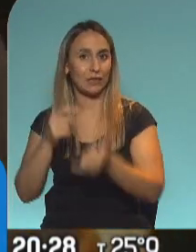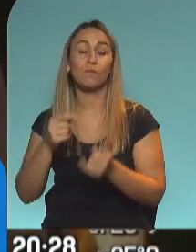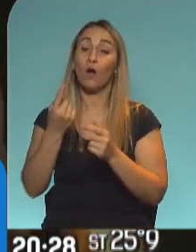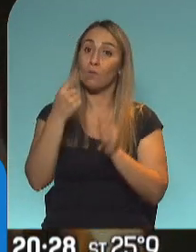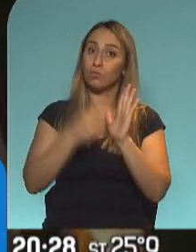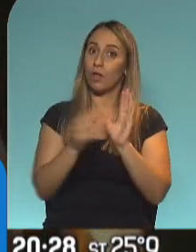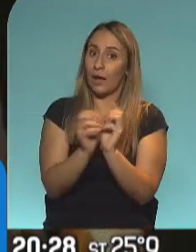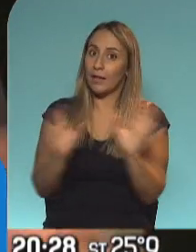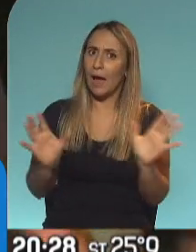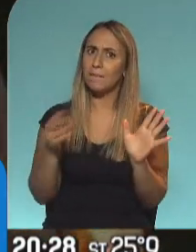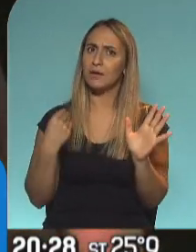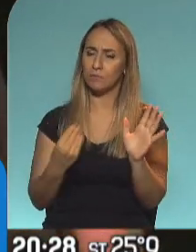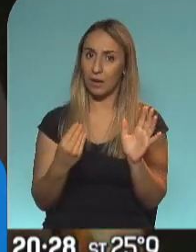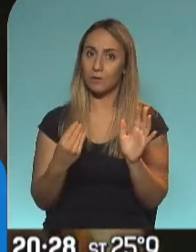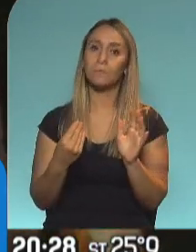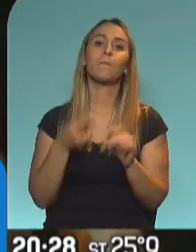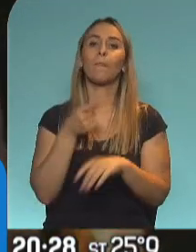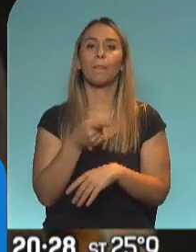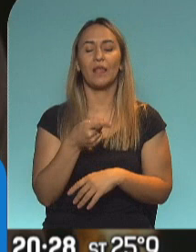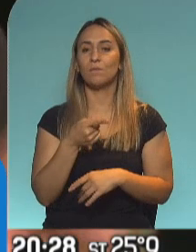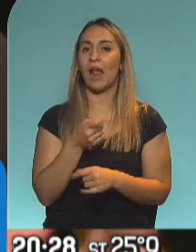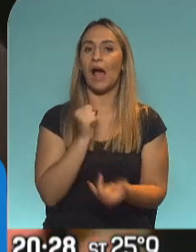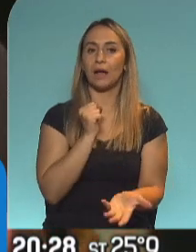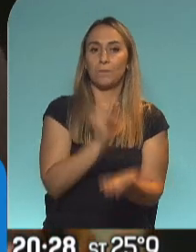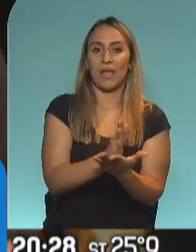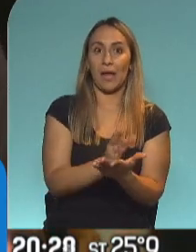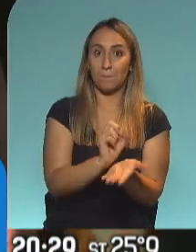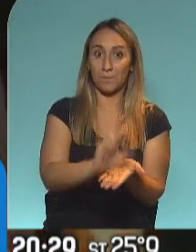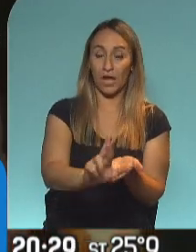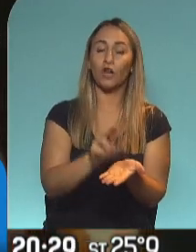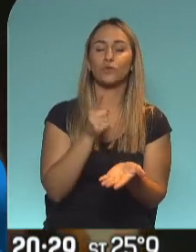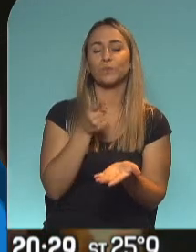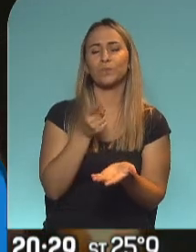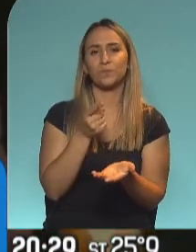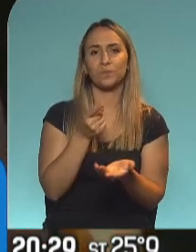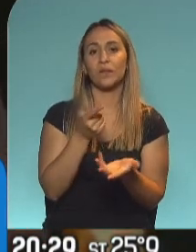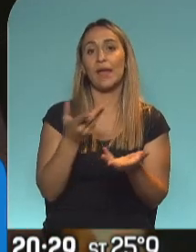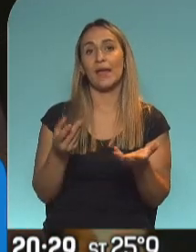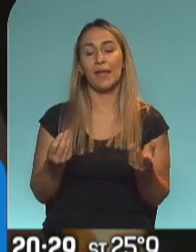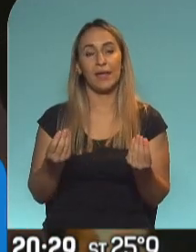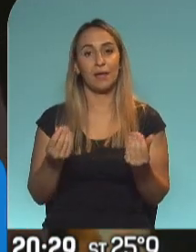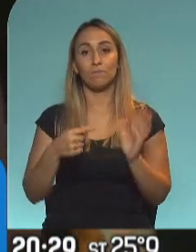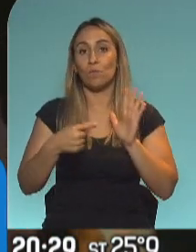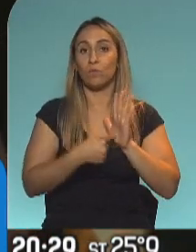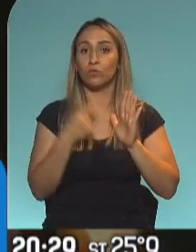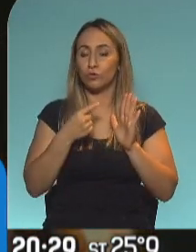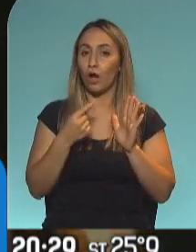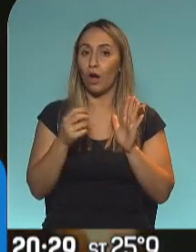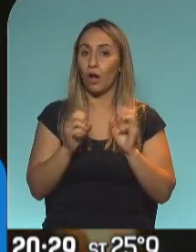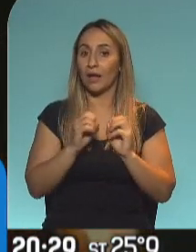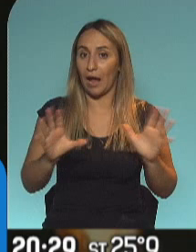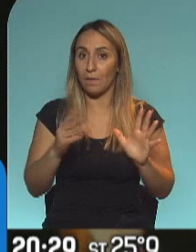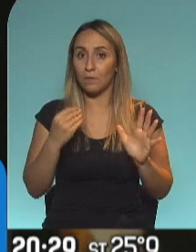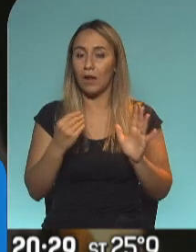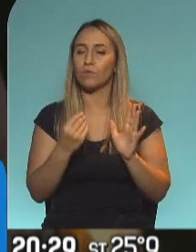agravante genérico a los fines de mensurar la pena. Es decir, siempre ante un hecho, ante un elemento agravante, la pena va a